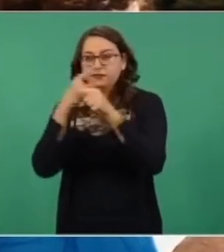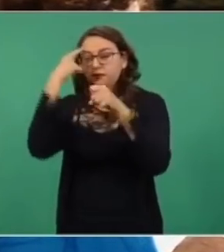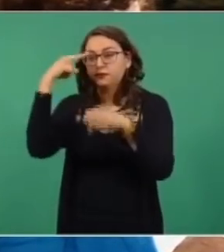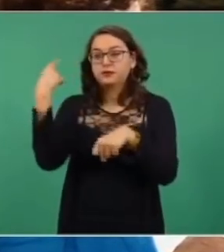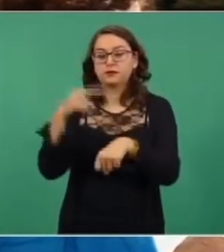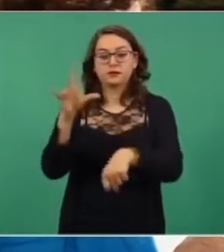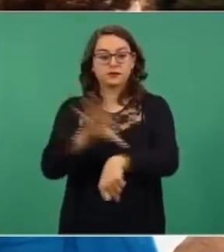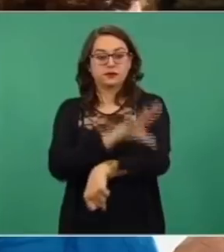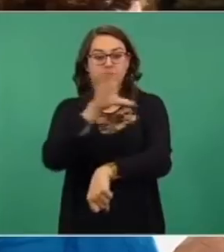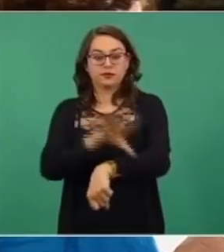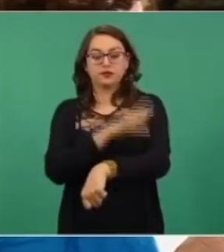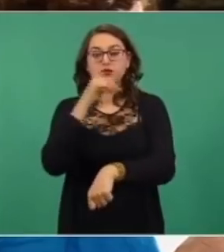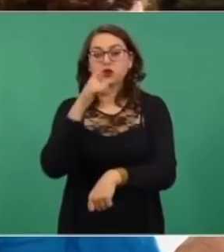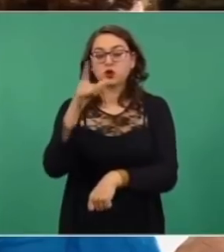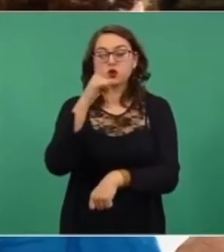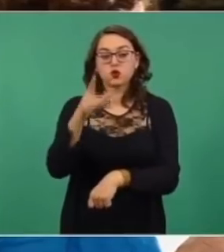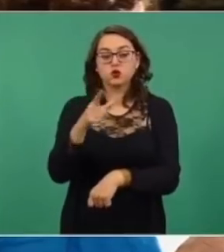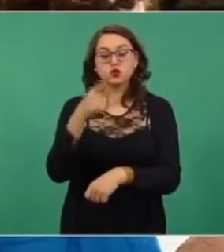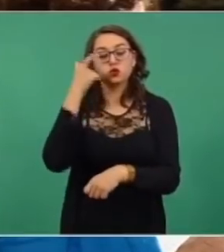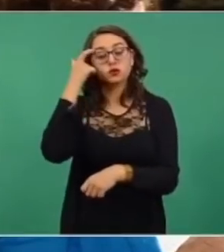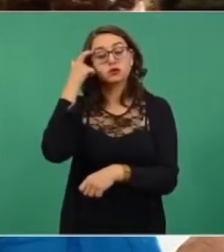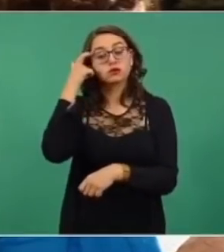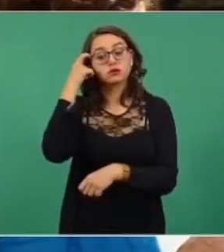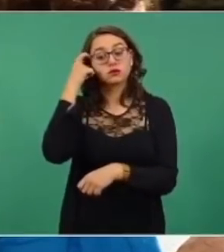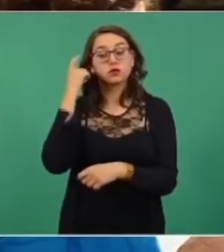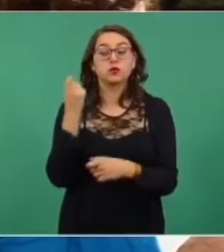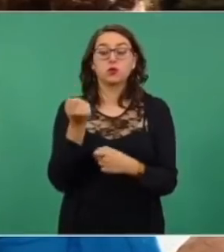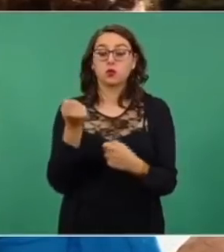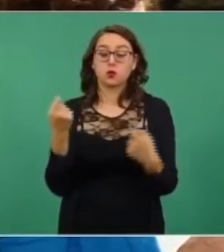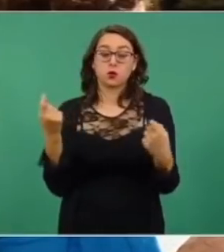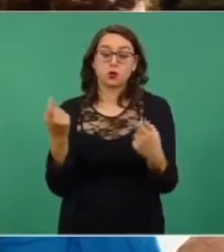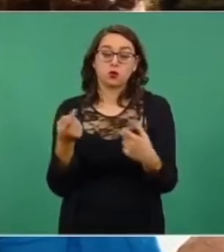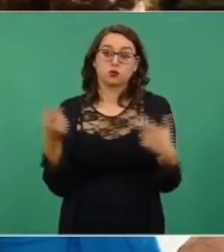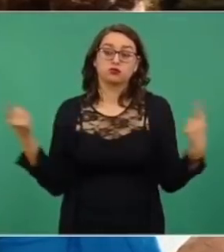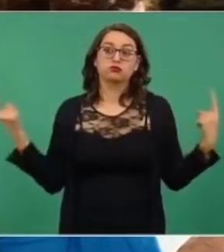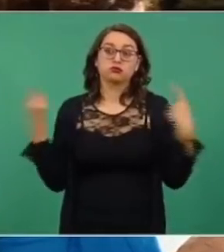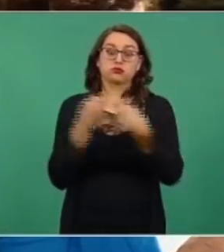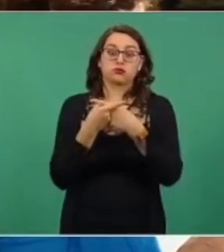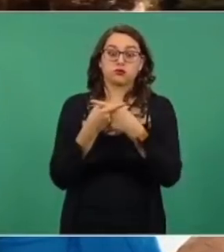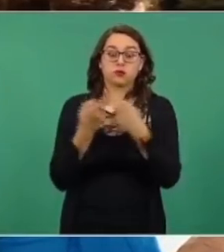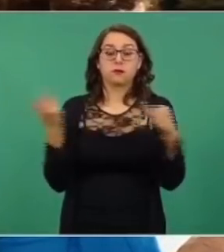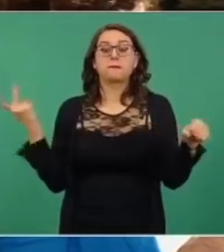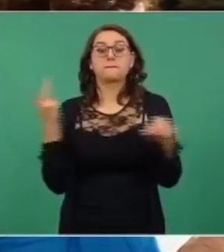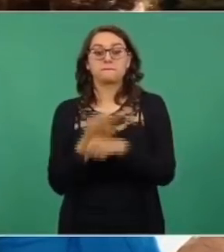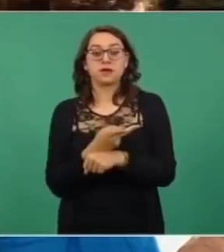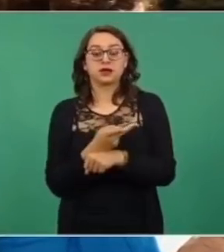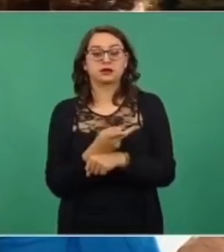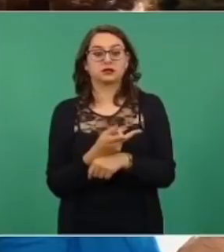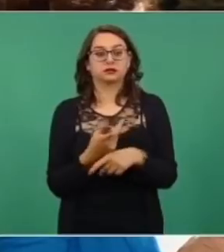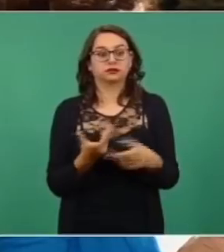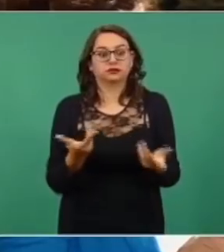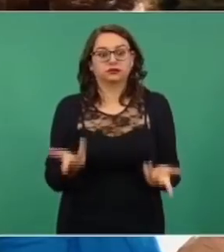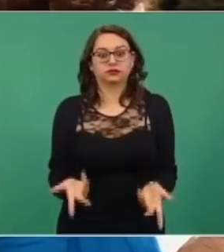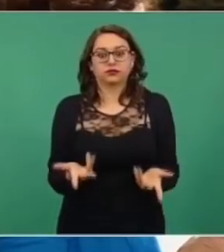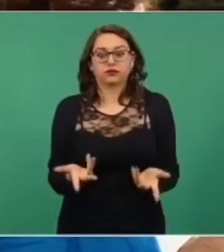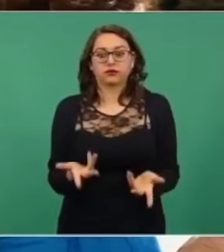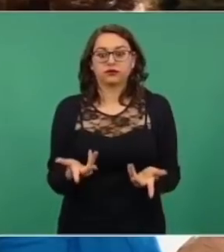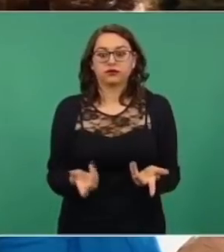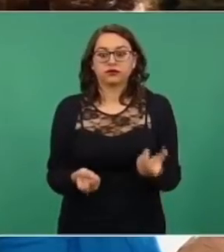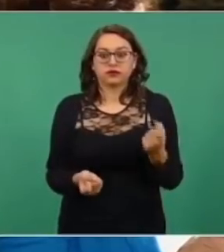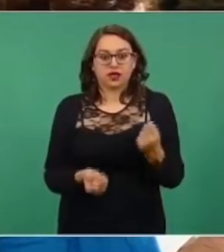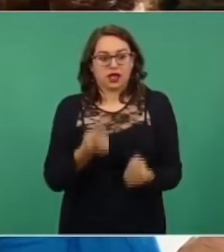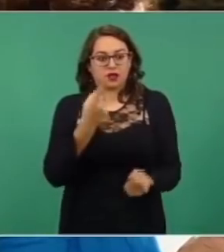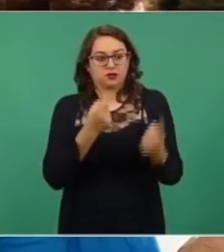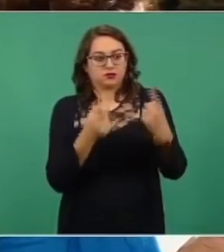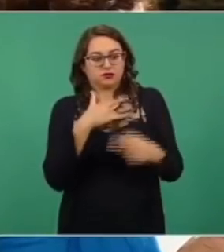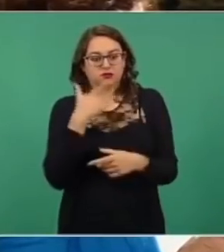eléctrico y energético. Digo, aquí hay una contradicción de acuerdo a lo que se oponen a la reforma eléctrica cuando ellos